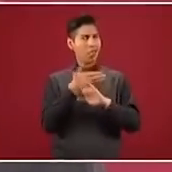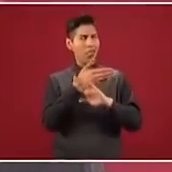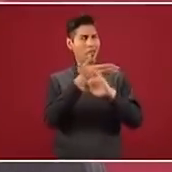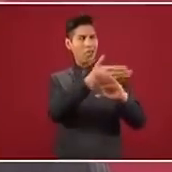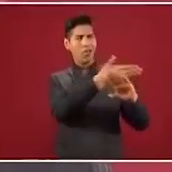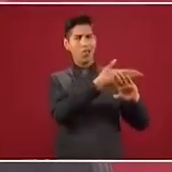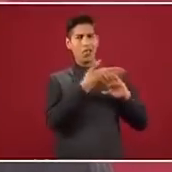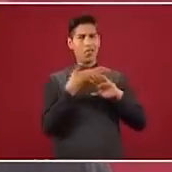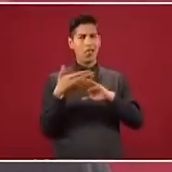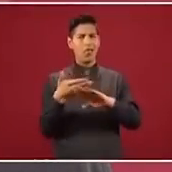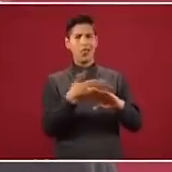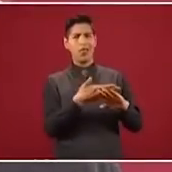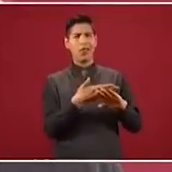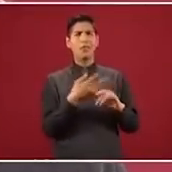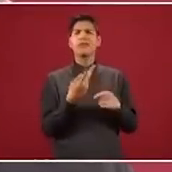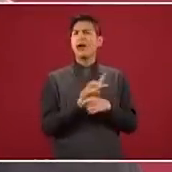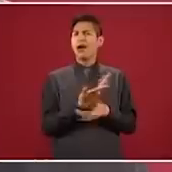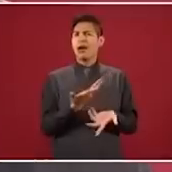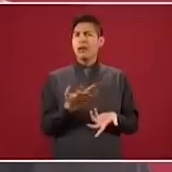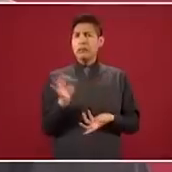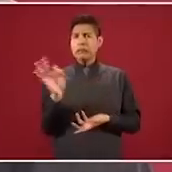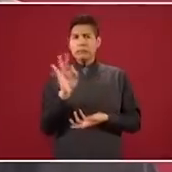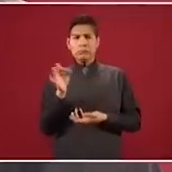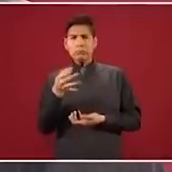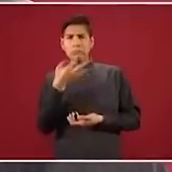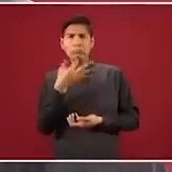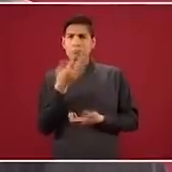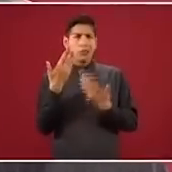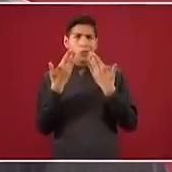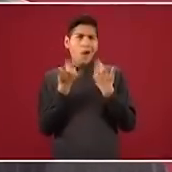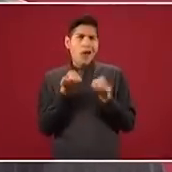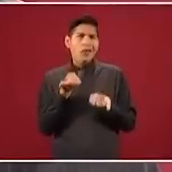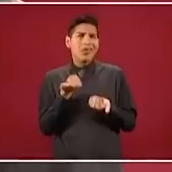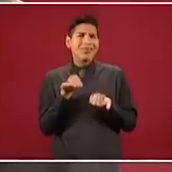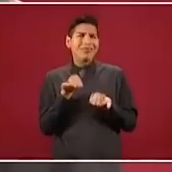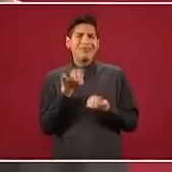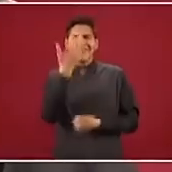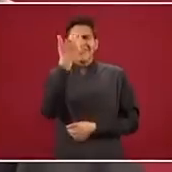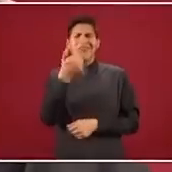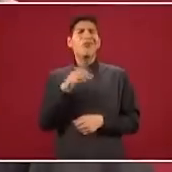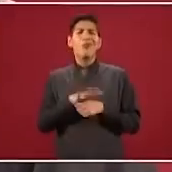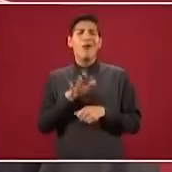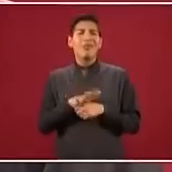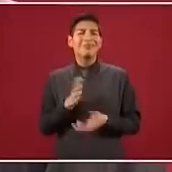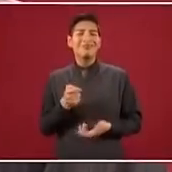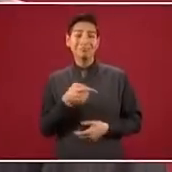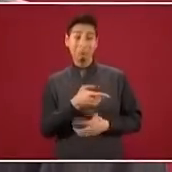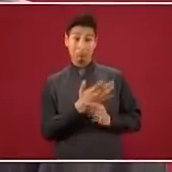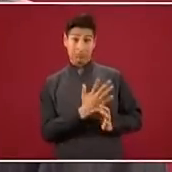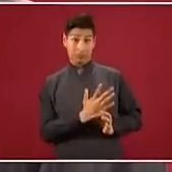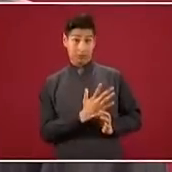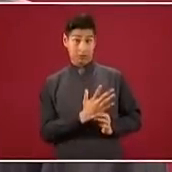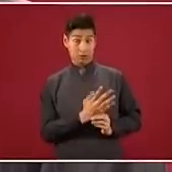de que si no había medicina o no había atención médica,